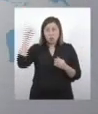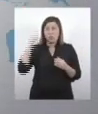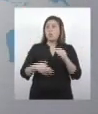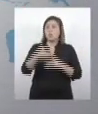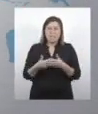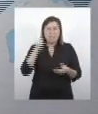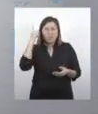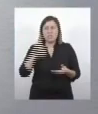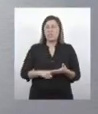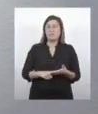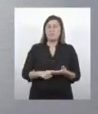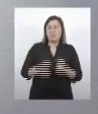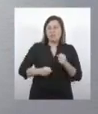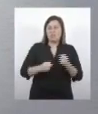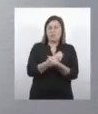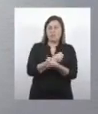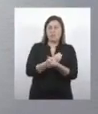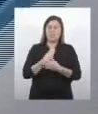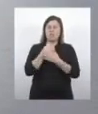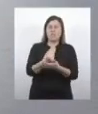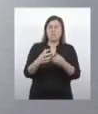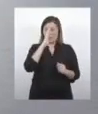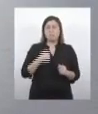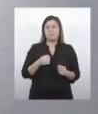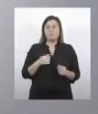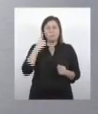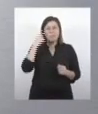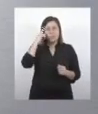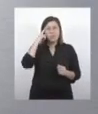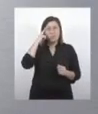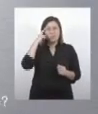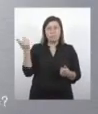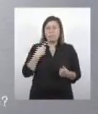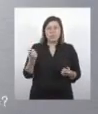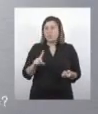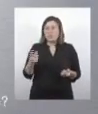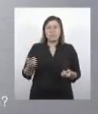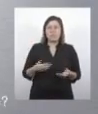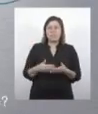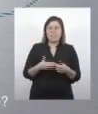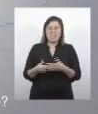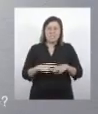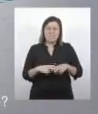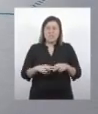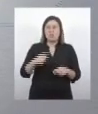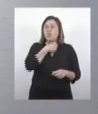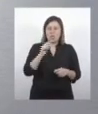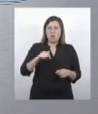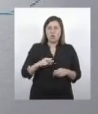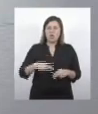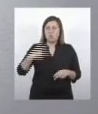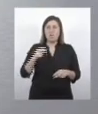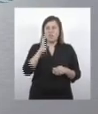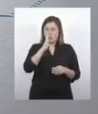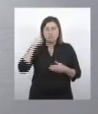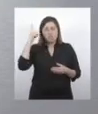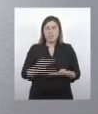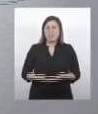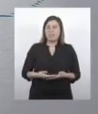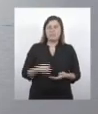de crecimiento? Aquellos proyectos que puedan ser identificados, que puedan crecer a una tasa